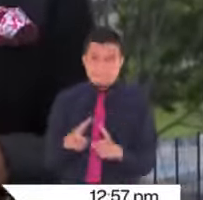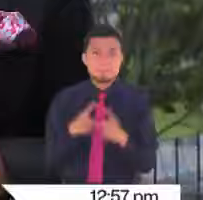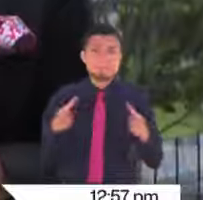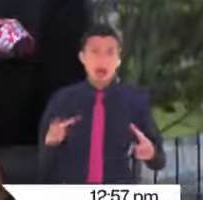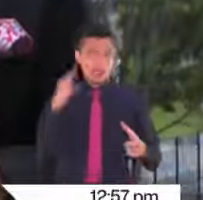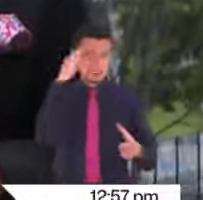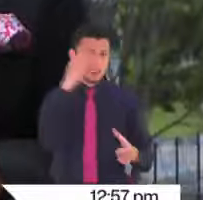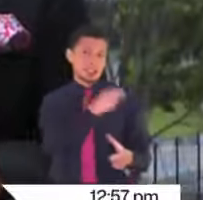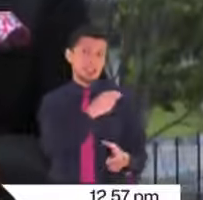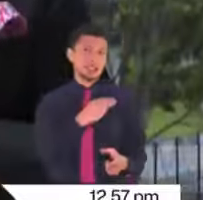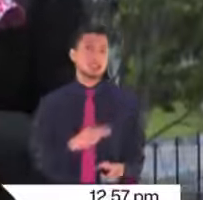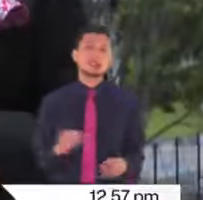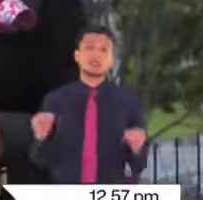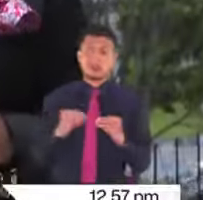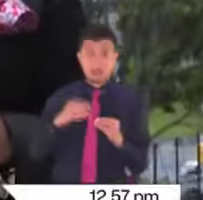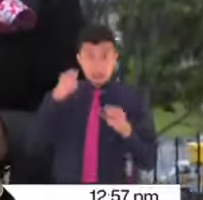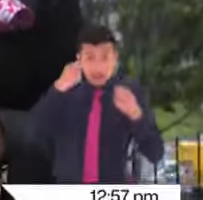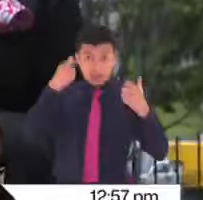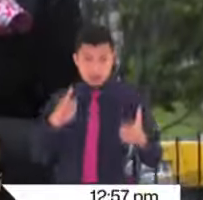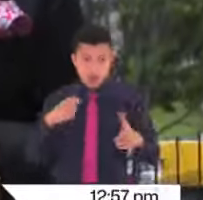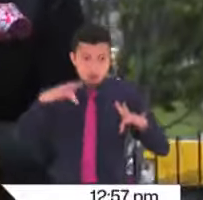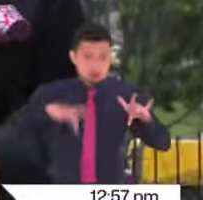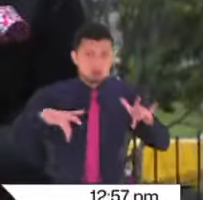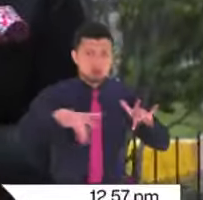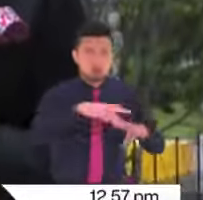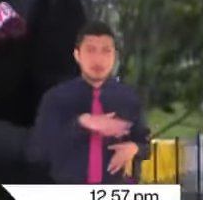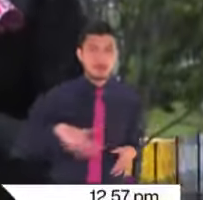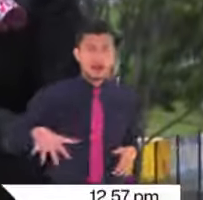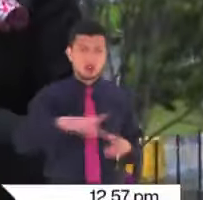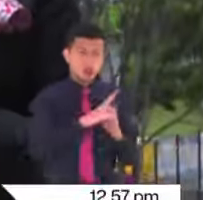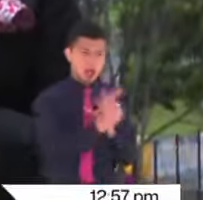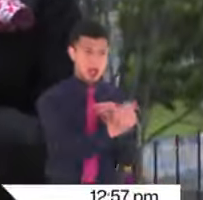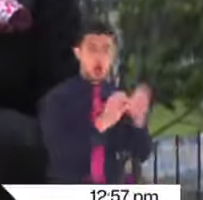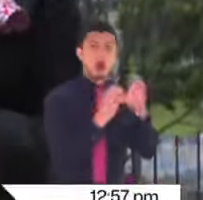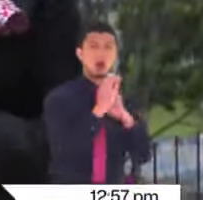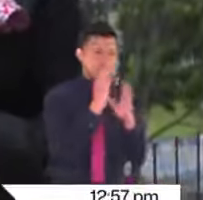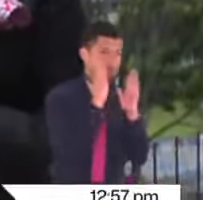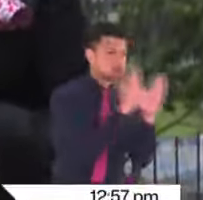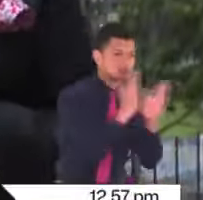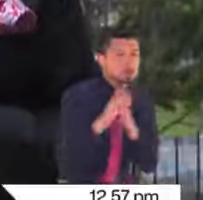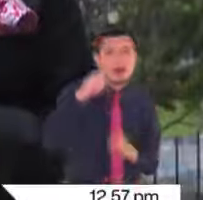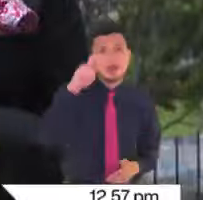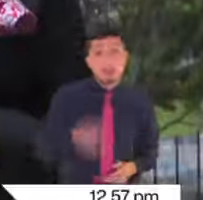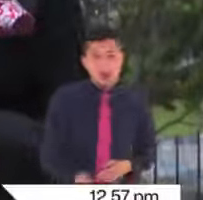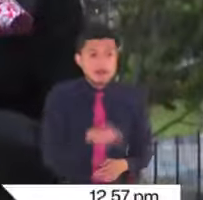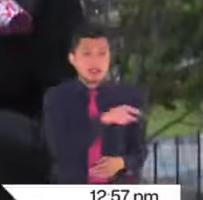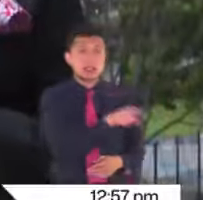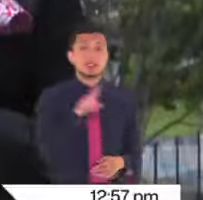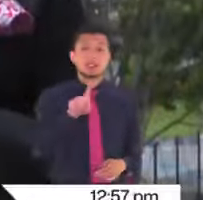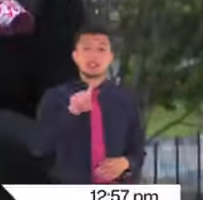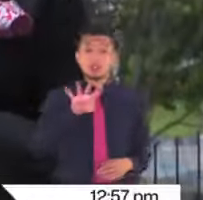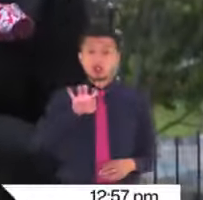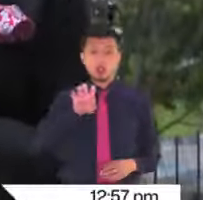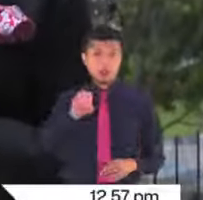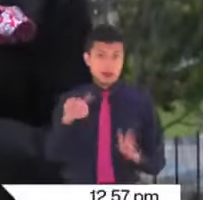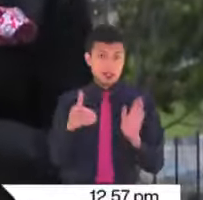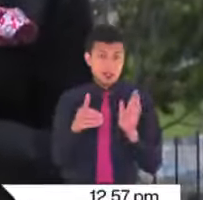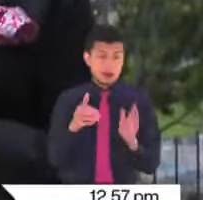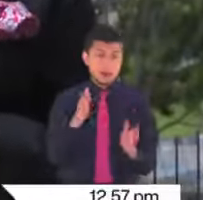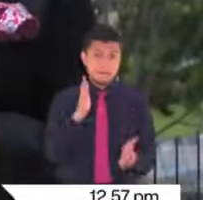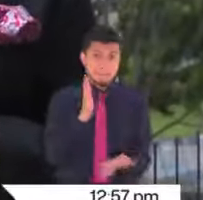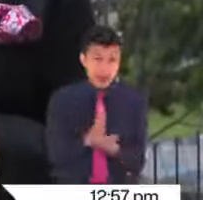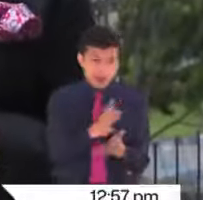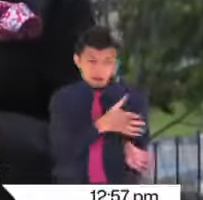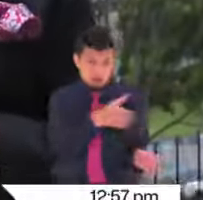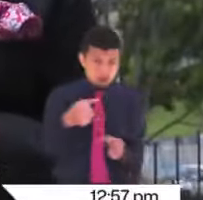específicamente una presencia estatal en todos los territorios más alejados del Cauca. Esto para evitar que esos 190 casos de reclutamiento